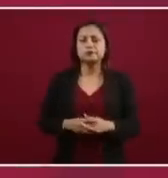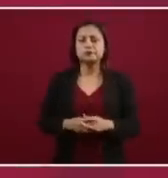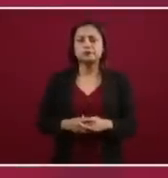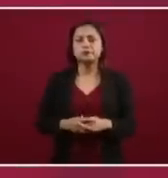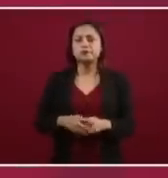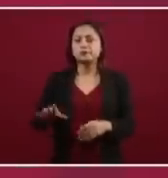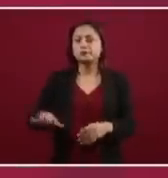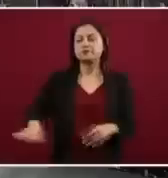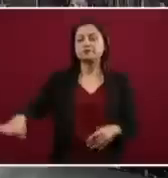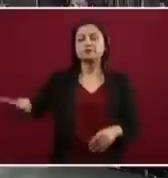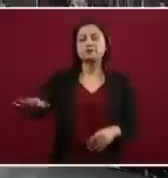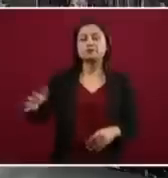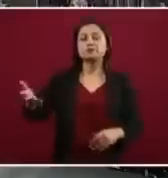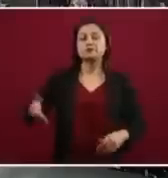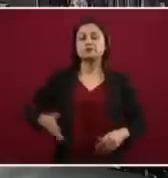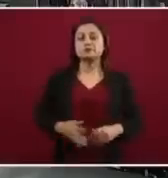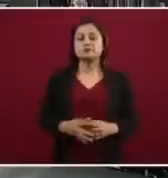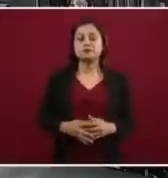De este lado.